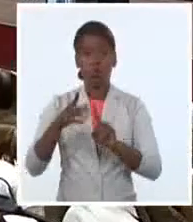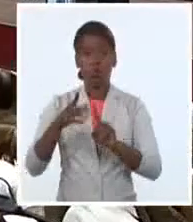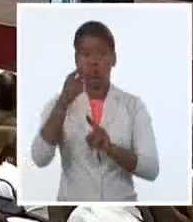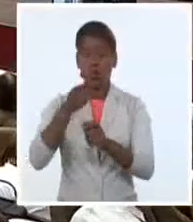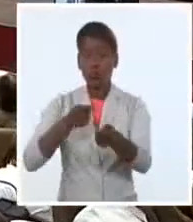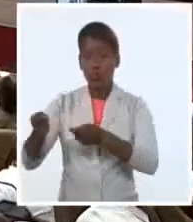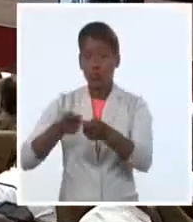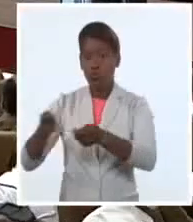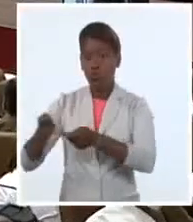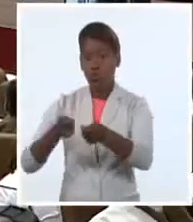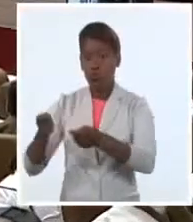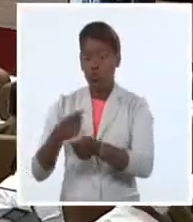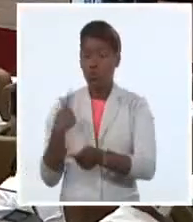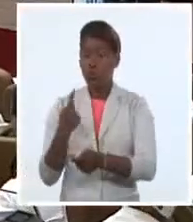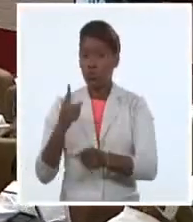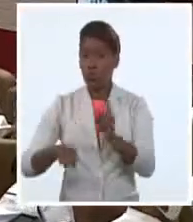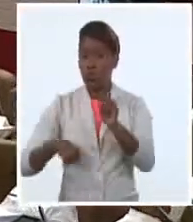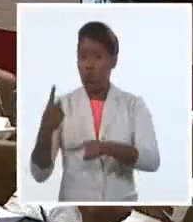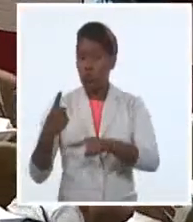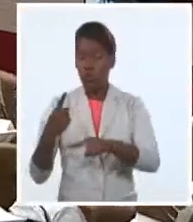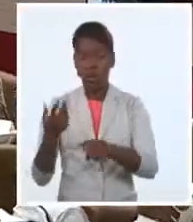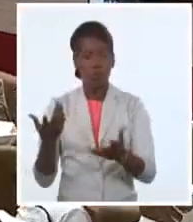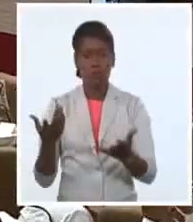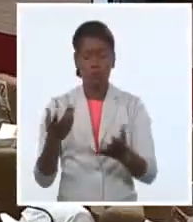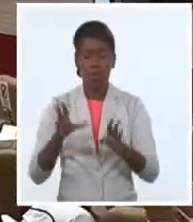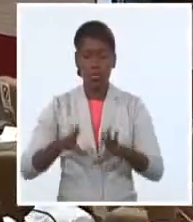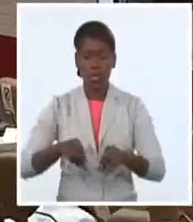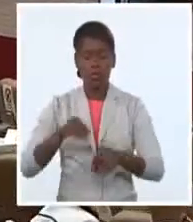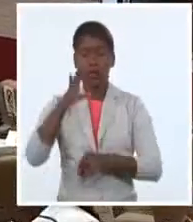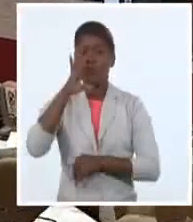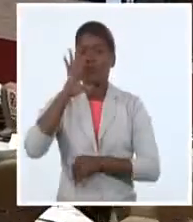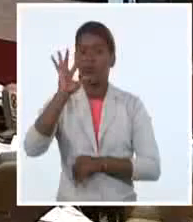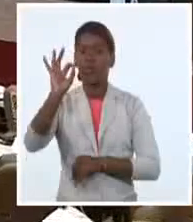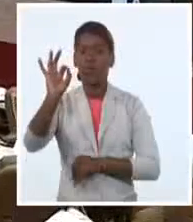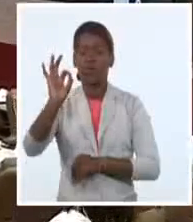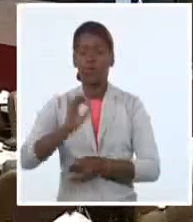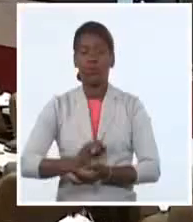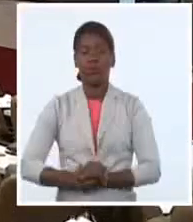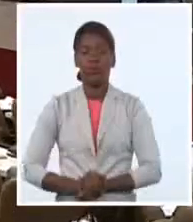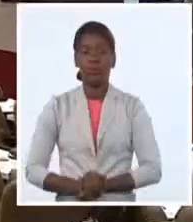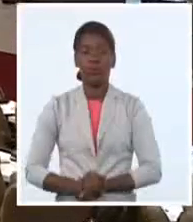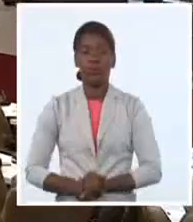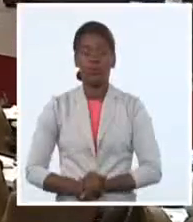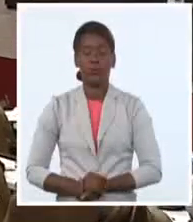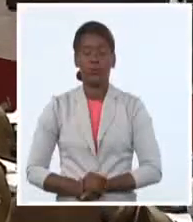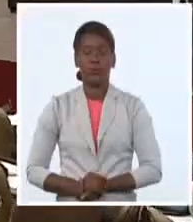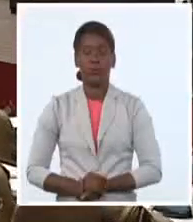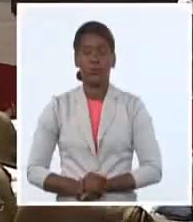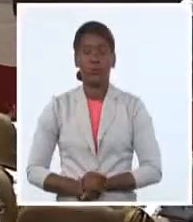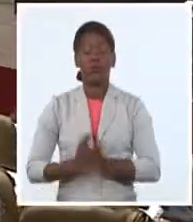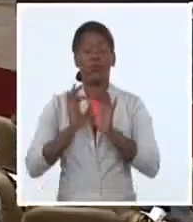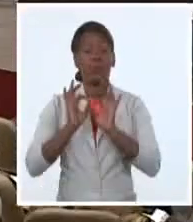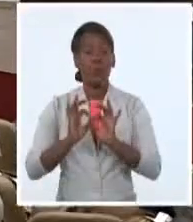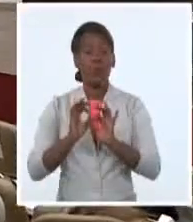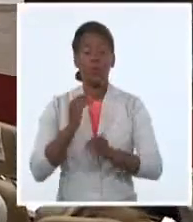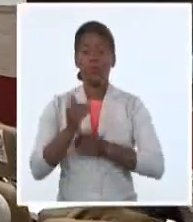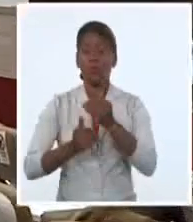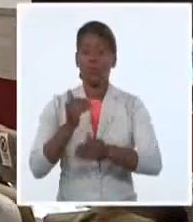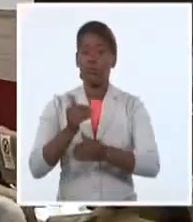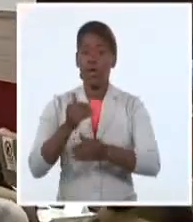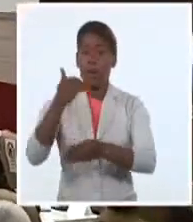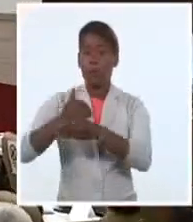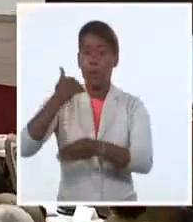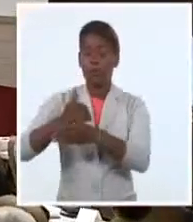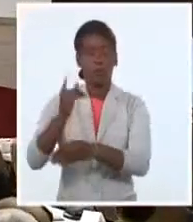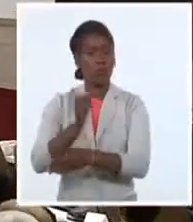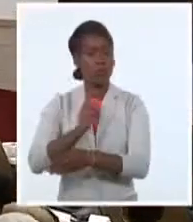la integridad de los Estados. Los derechos no son ilimitados. Sus límites están previstos también en